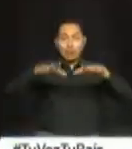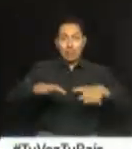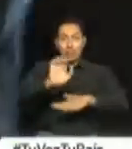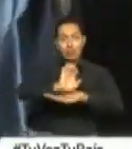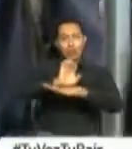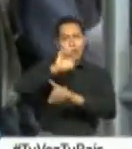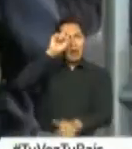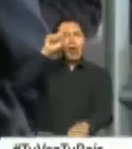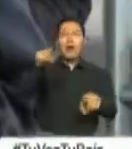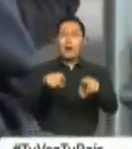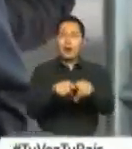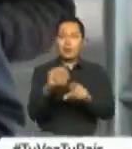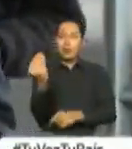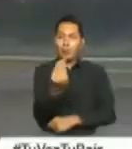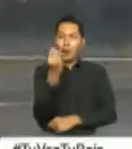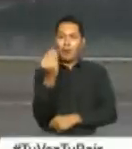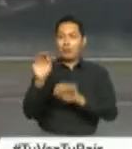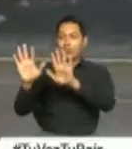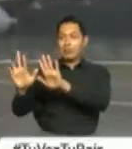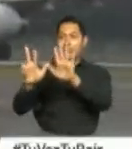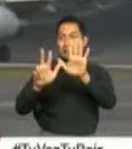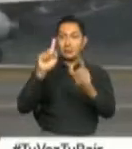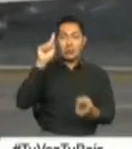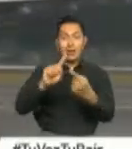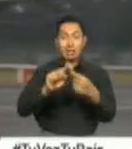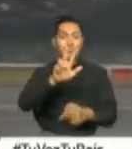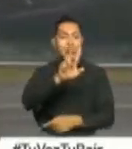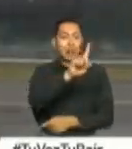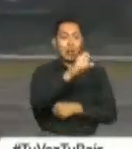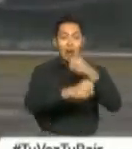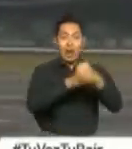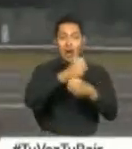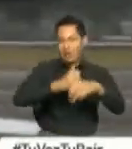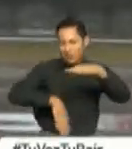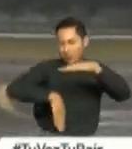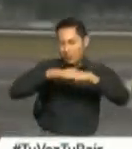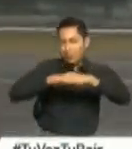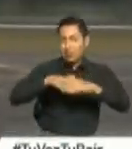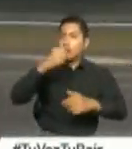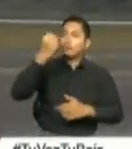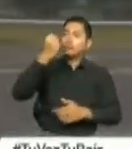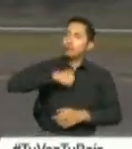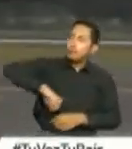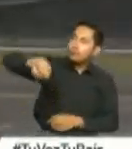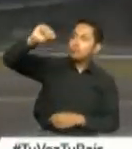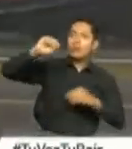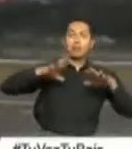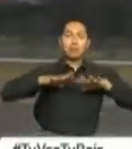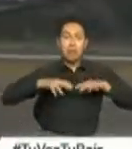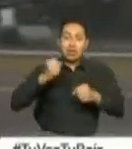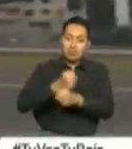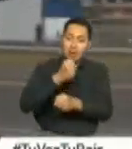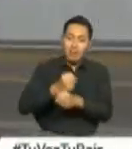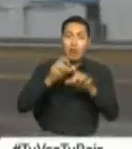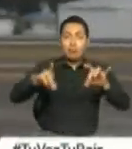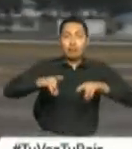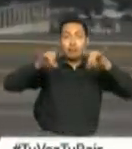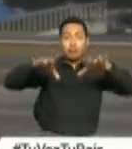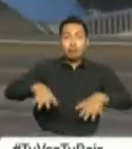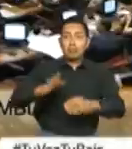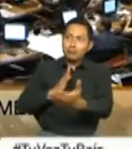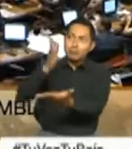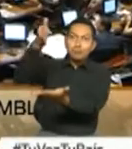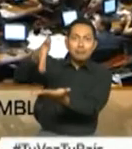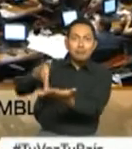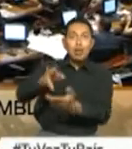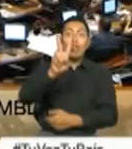los jóvenes entre 18 y 31 años puedan viajar hacia el continente insular por trabajo o vacaciones hasta por 12 meses, obtuvo